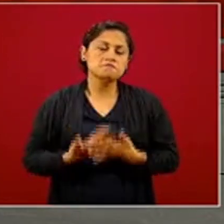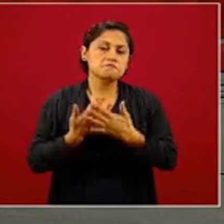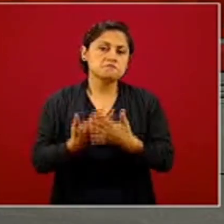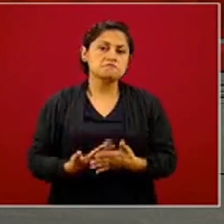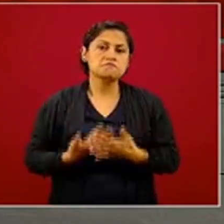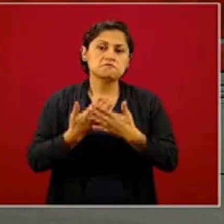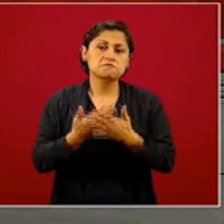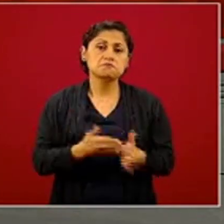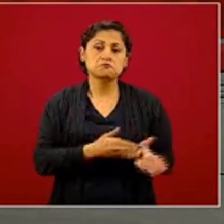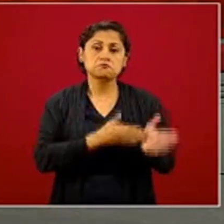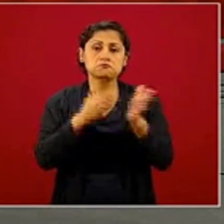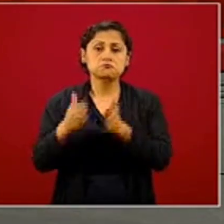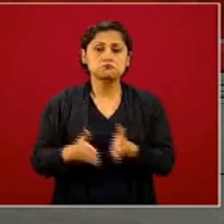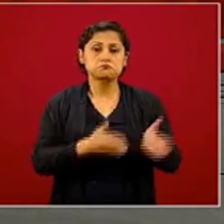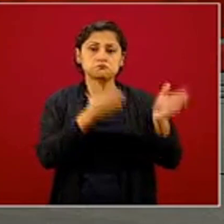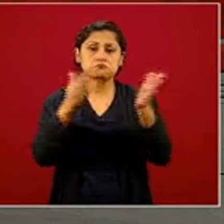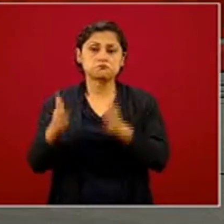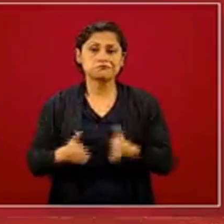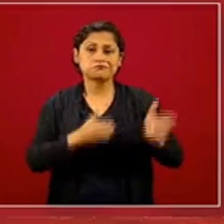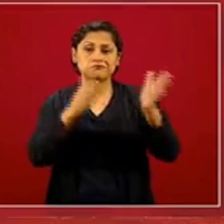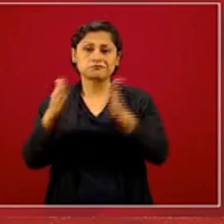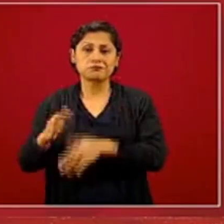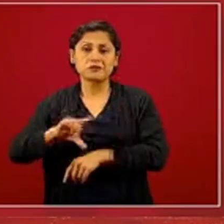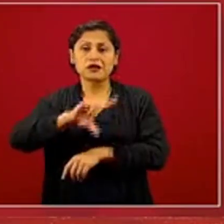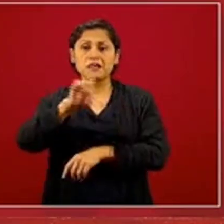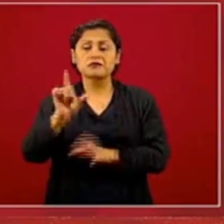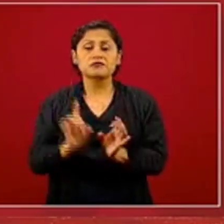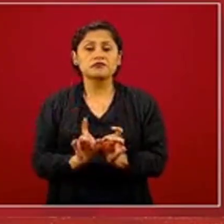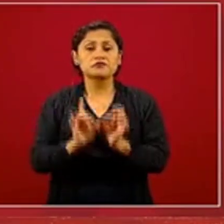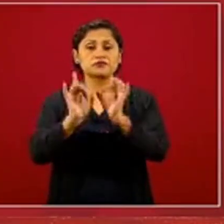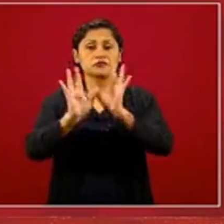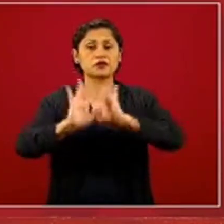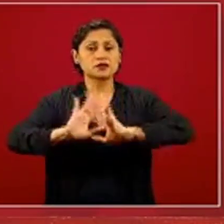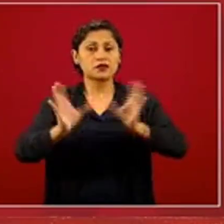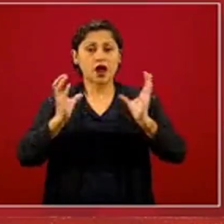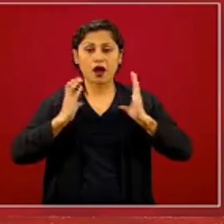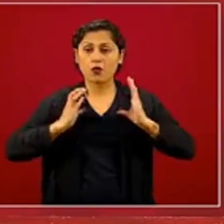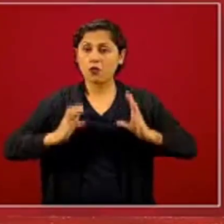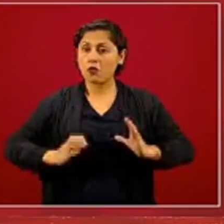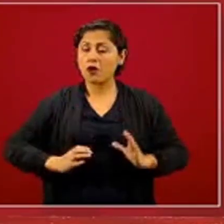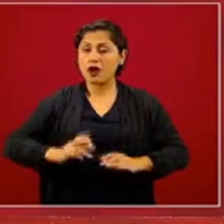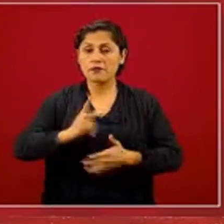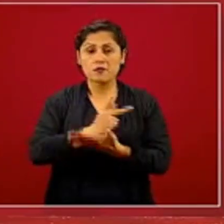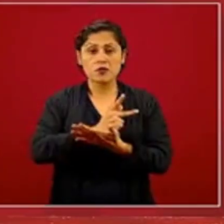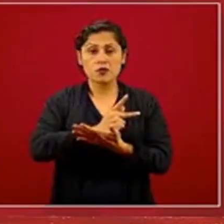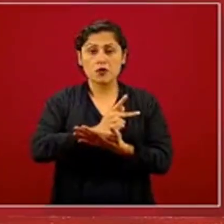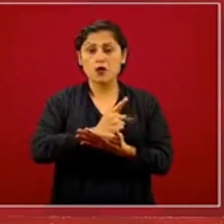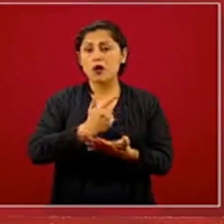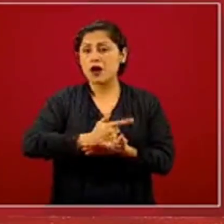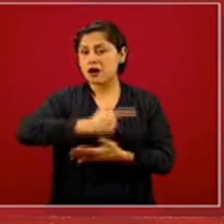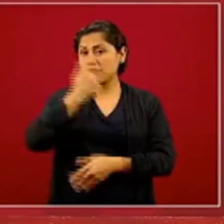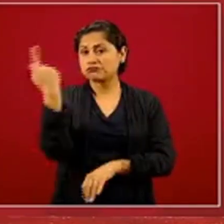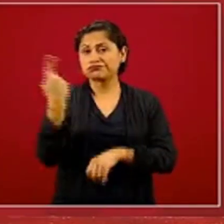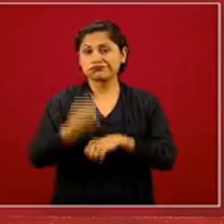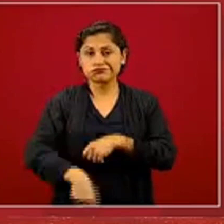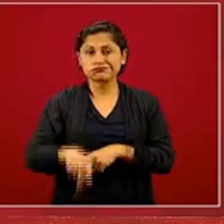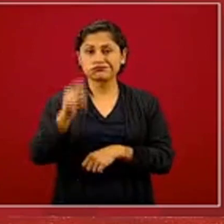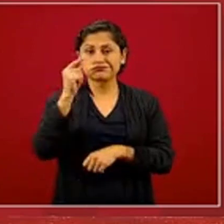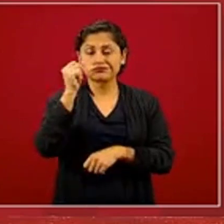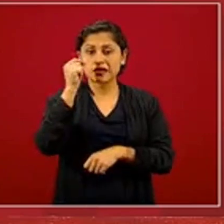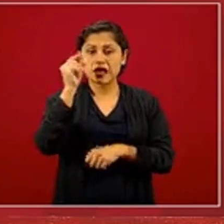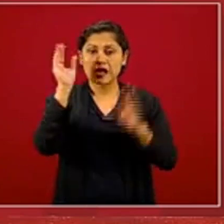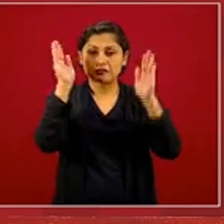hasta que un día hay un daño muy avanzado, muy manifiesto, con pérdida de la visión, con insuficiencia